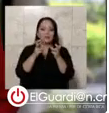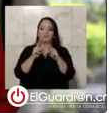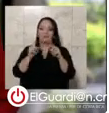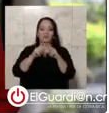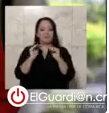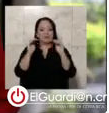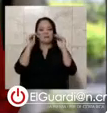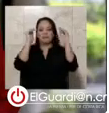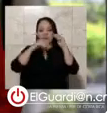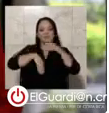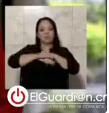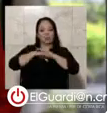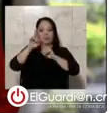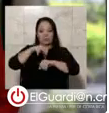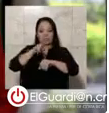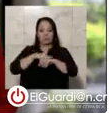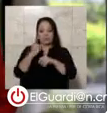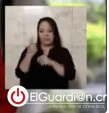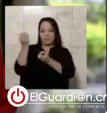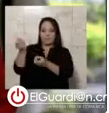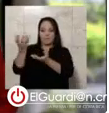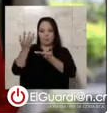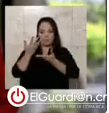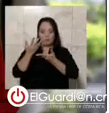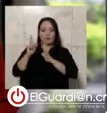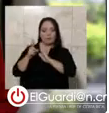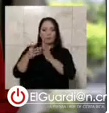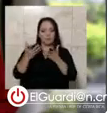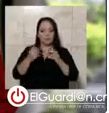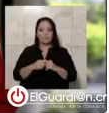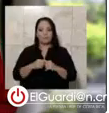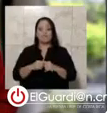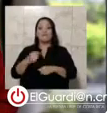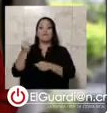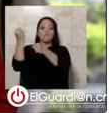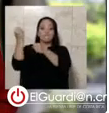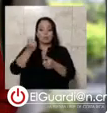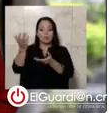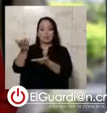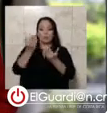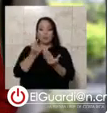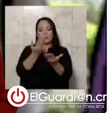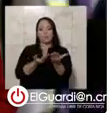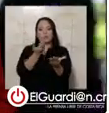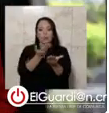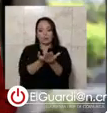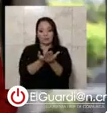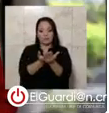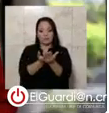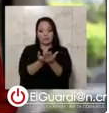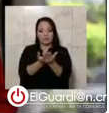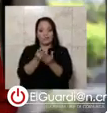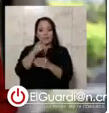fútbol nacional. Me acaban de informar hace unos minutos que la federación nos va a traer una propuesta y que no les daba tiempo para